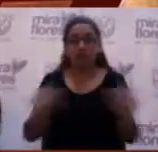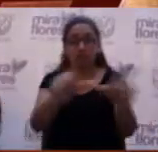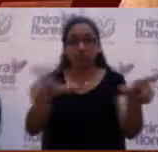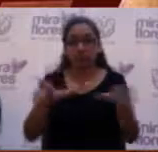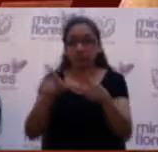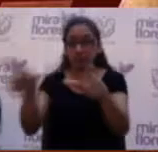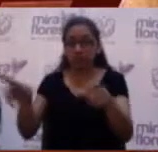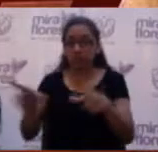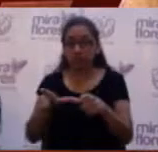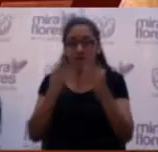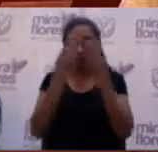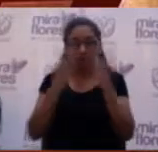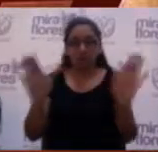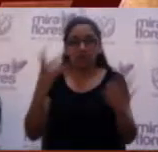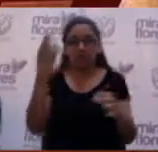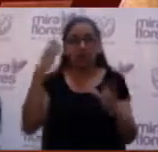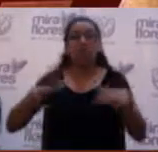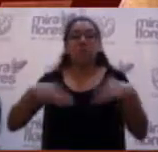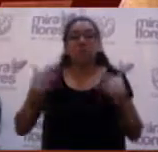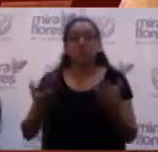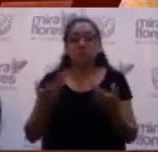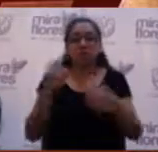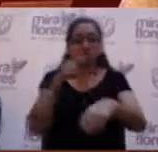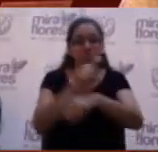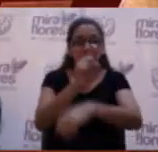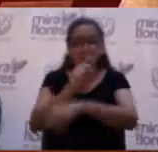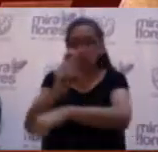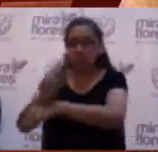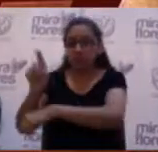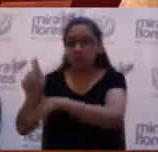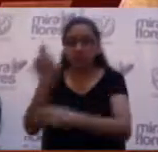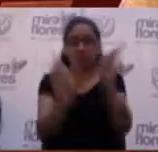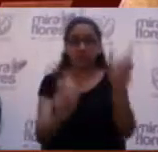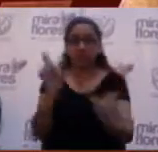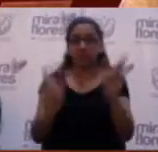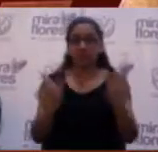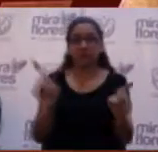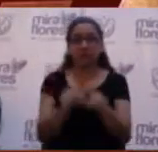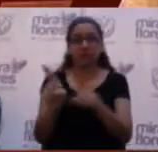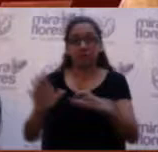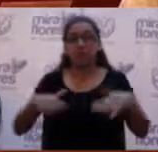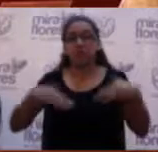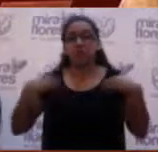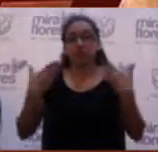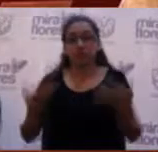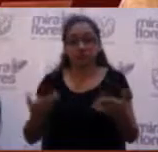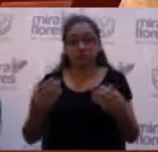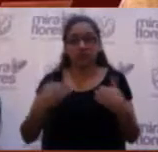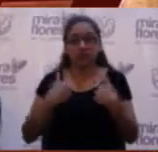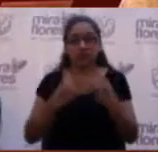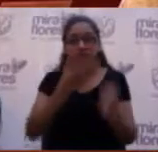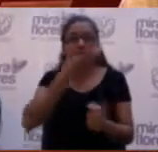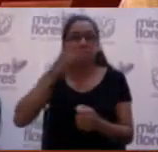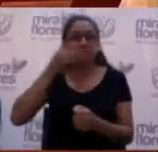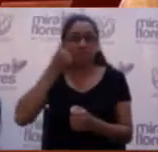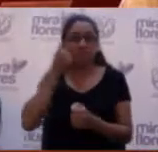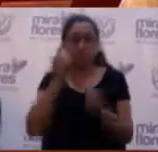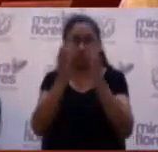públicos, para poder educar a las personas y para poder tener una mejor calidad de